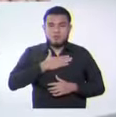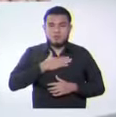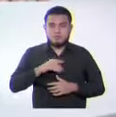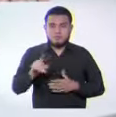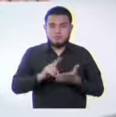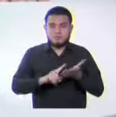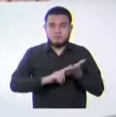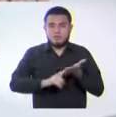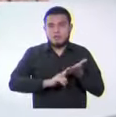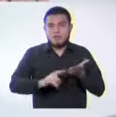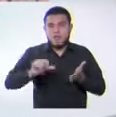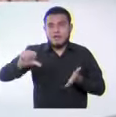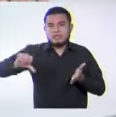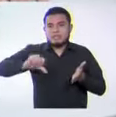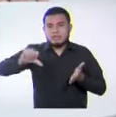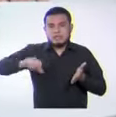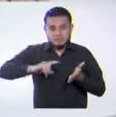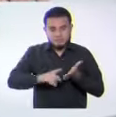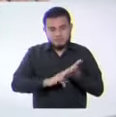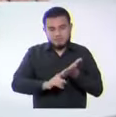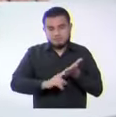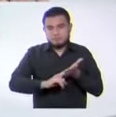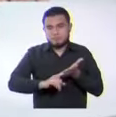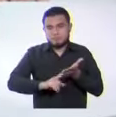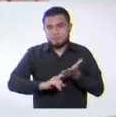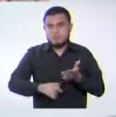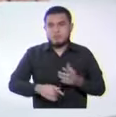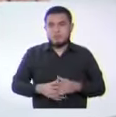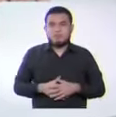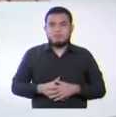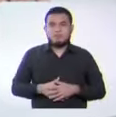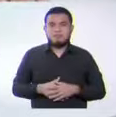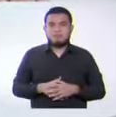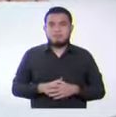aceite en una parte del papel